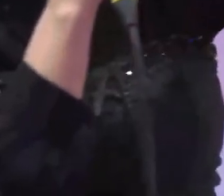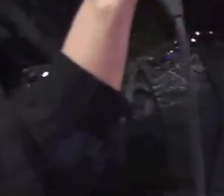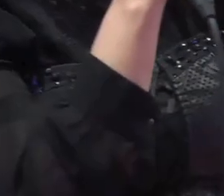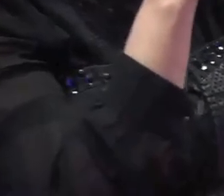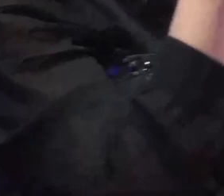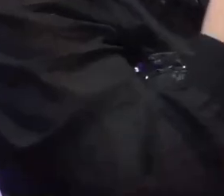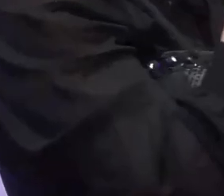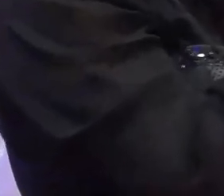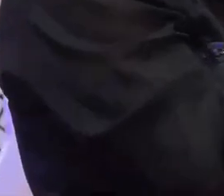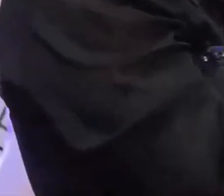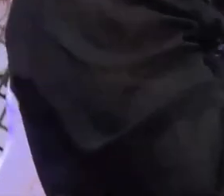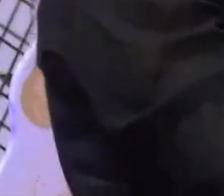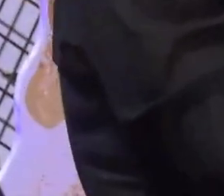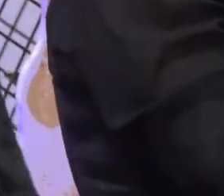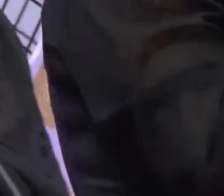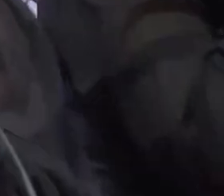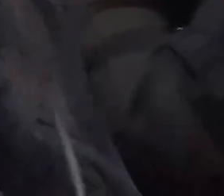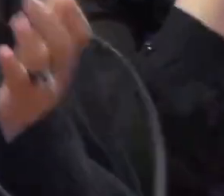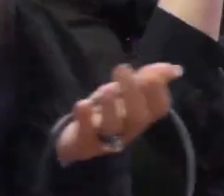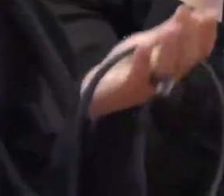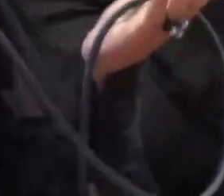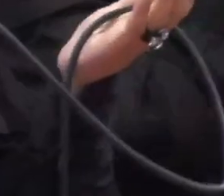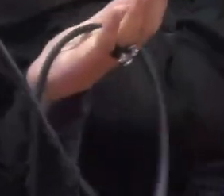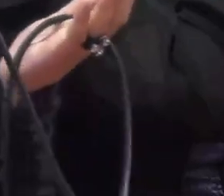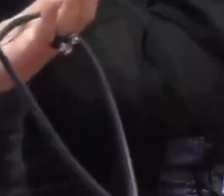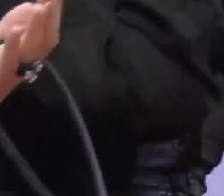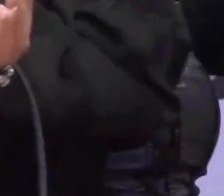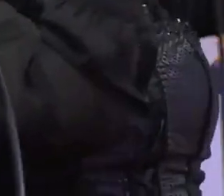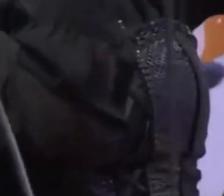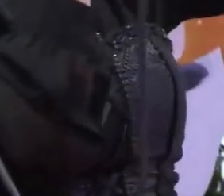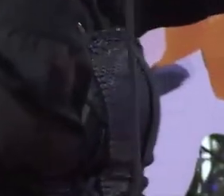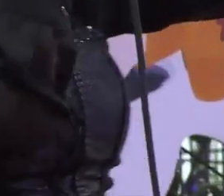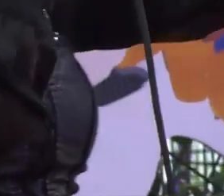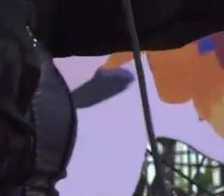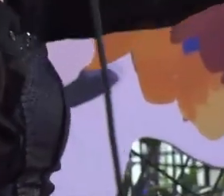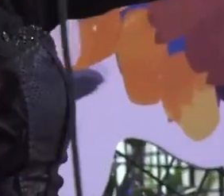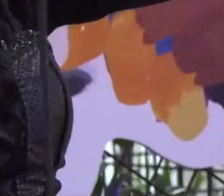y un gran día vaya a ser esa linda